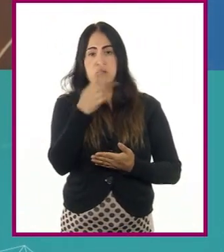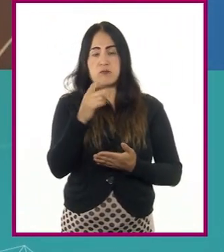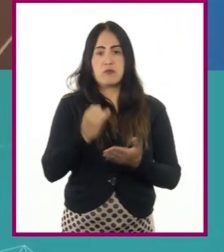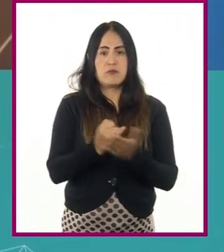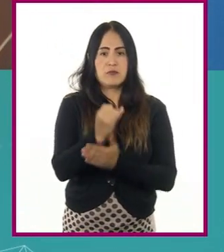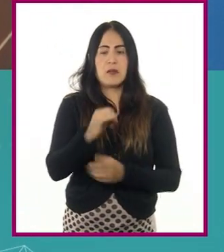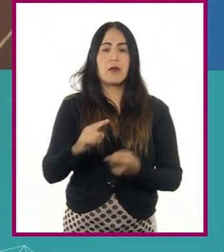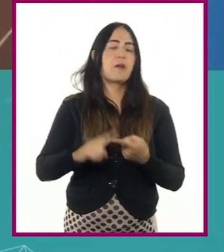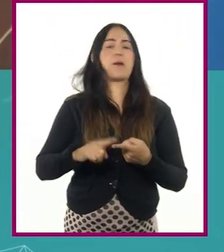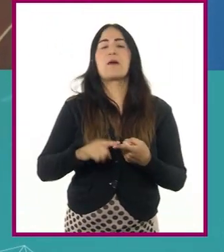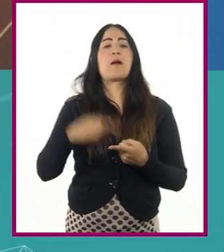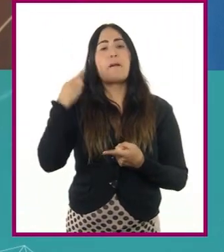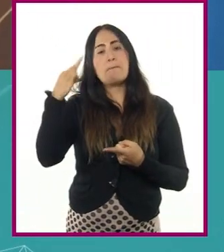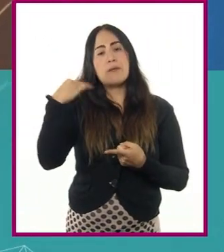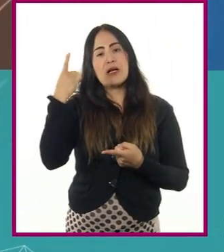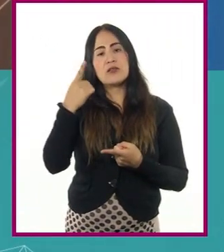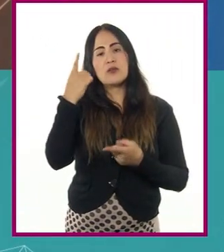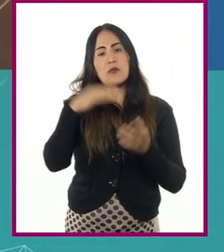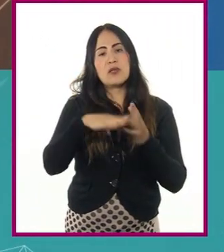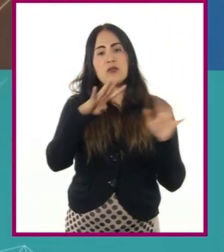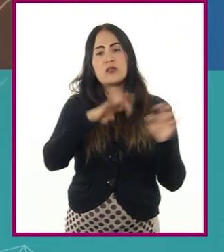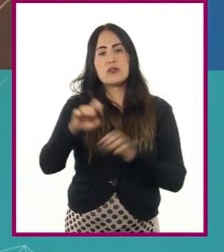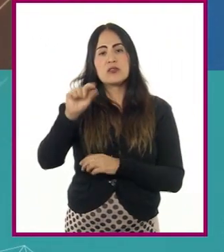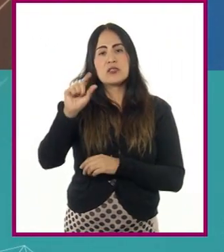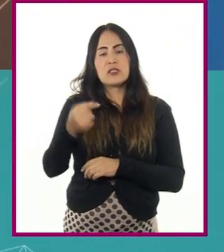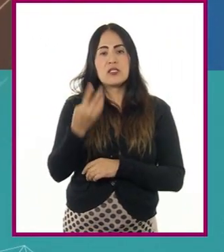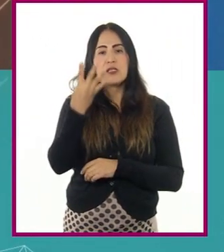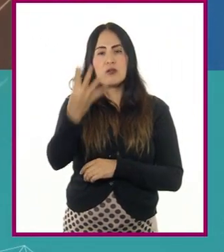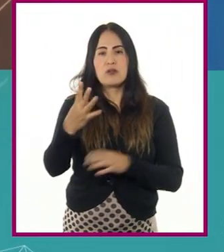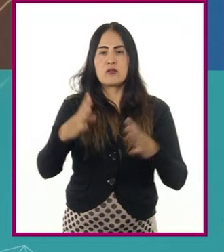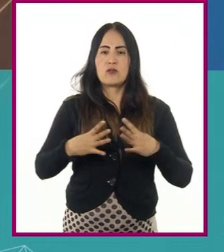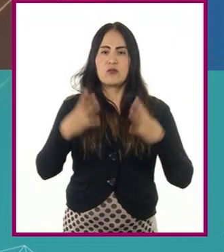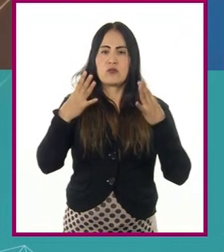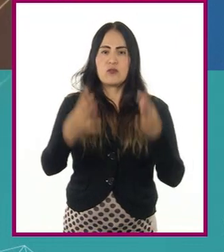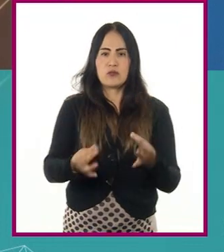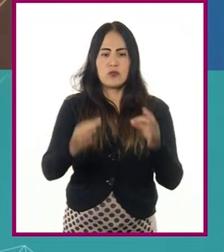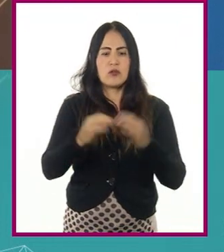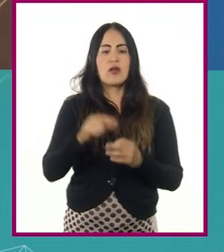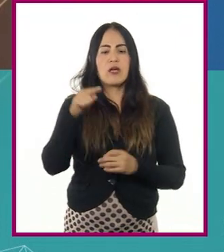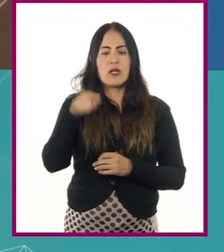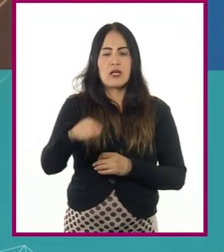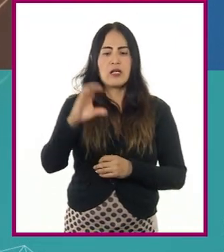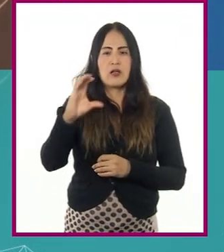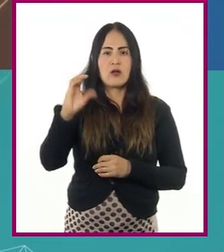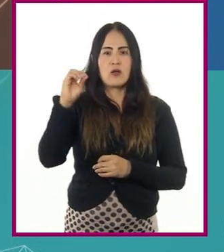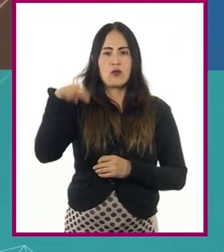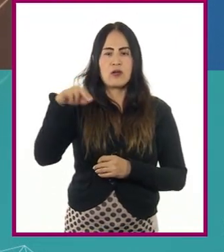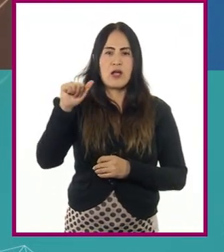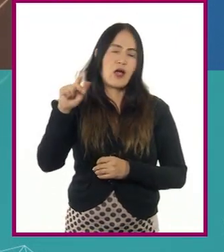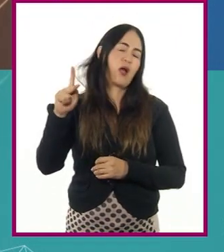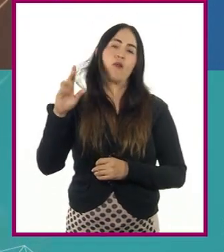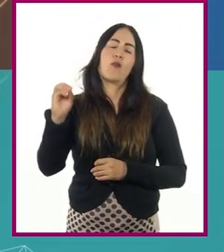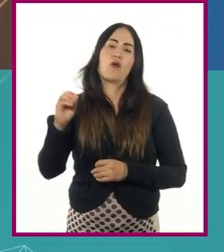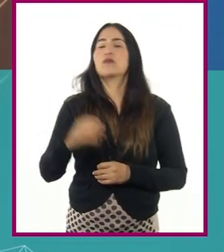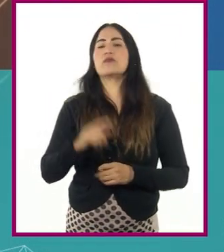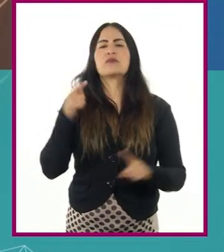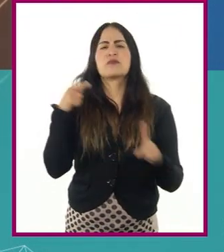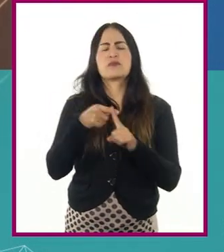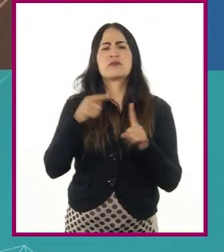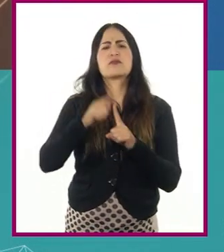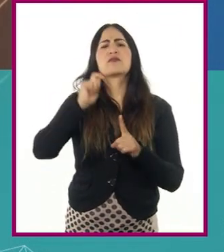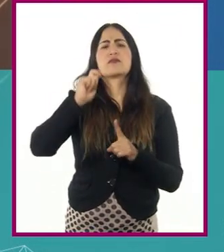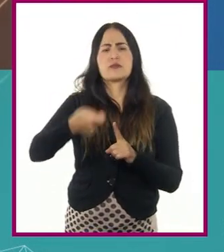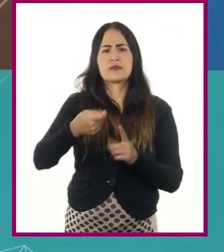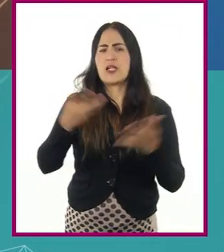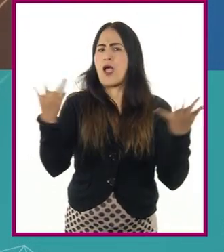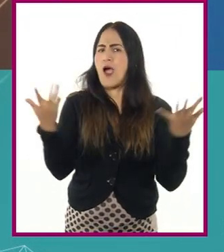En marzo de 1974 fue creado el Consejo Nacional de Población, CONAPO, con el propósito de aplicar